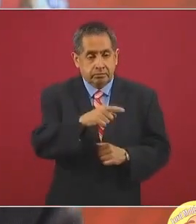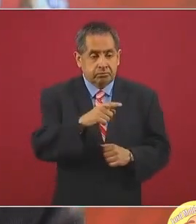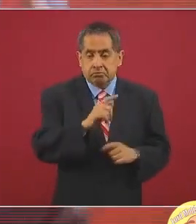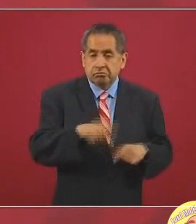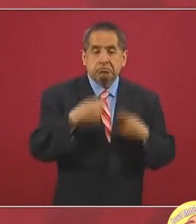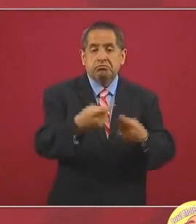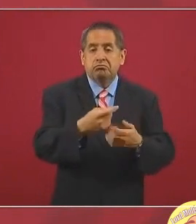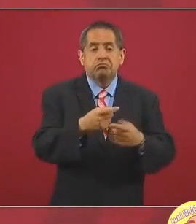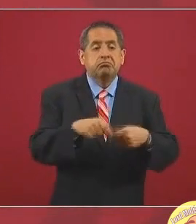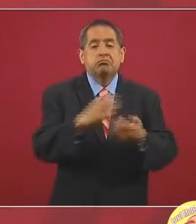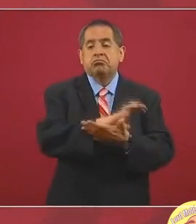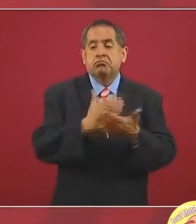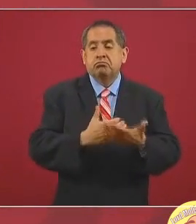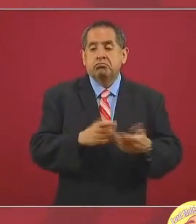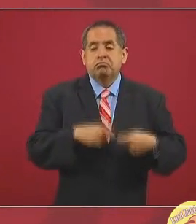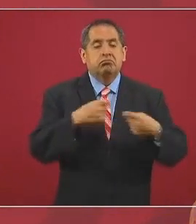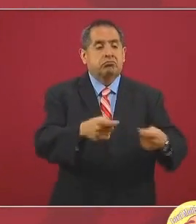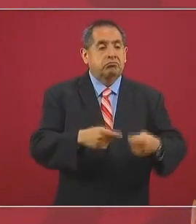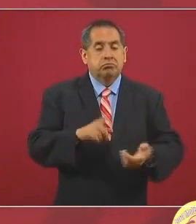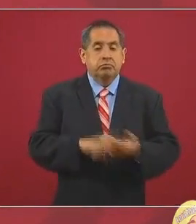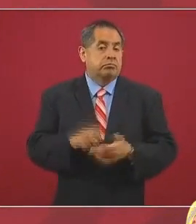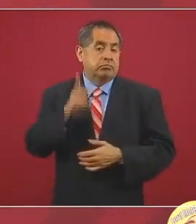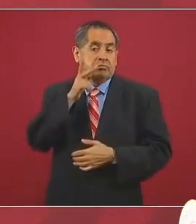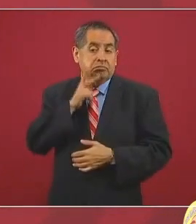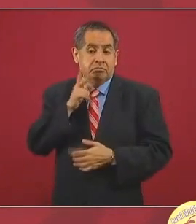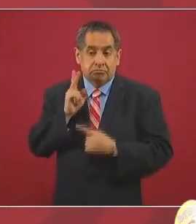contrató y Pemex